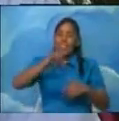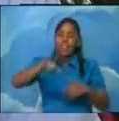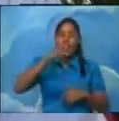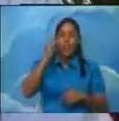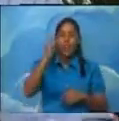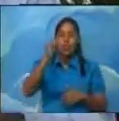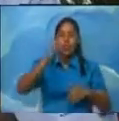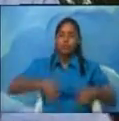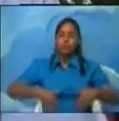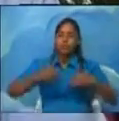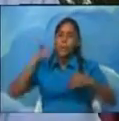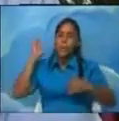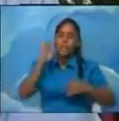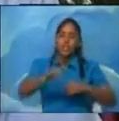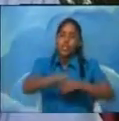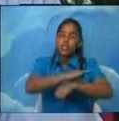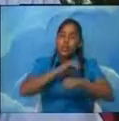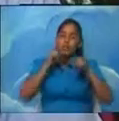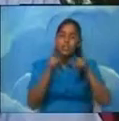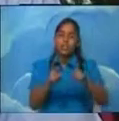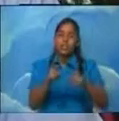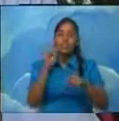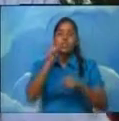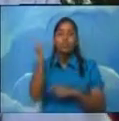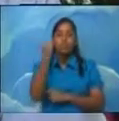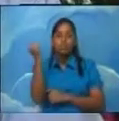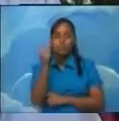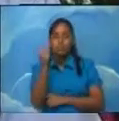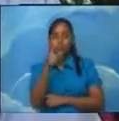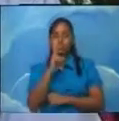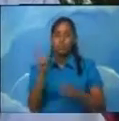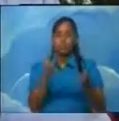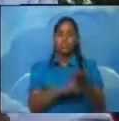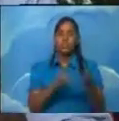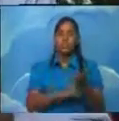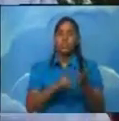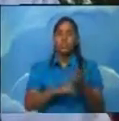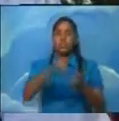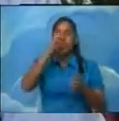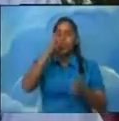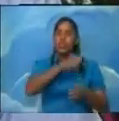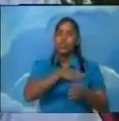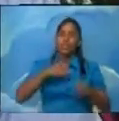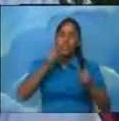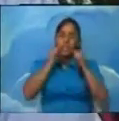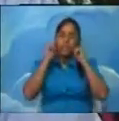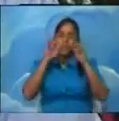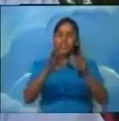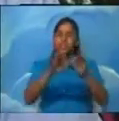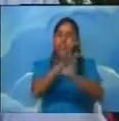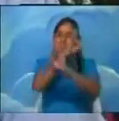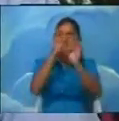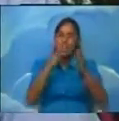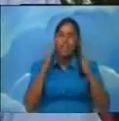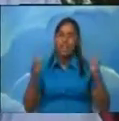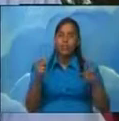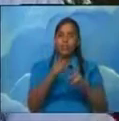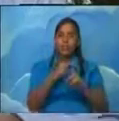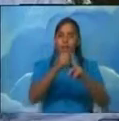ira de Jehová vendrá sobre ti. Ciertamente Dios te quiere bendecir de una manera grande y